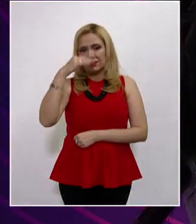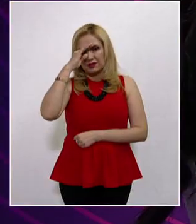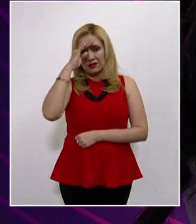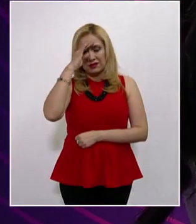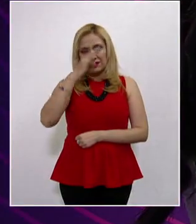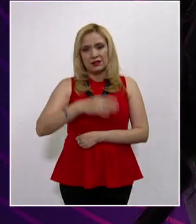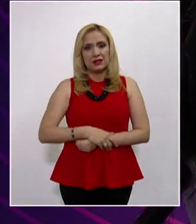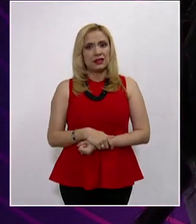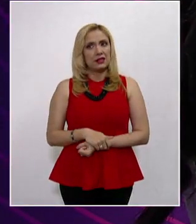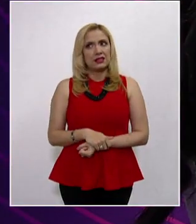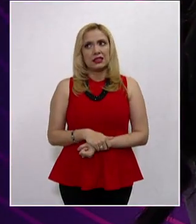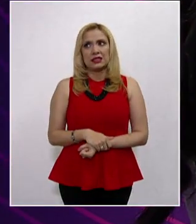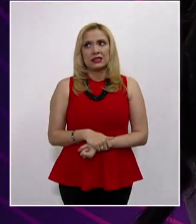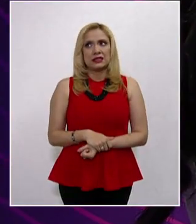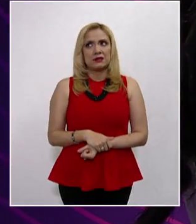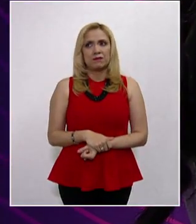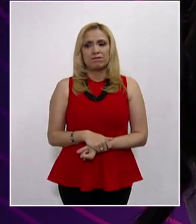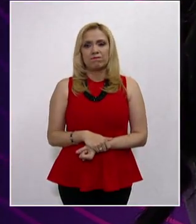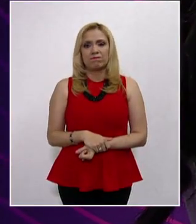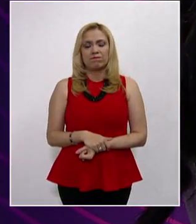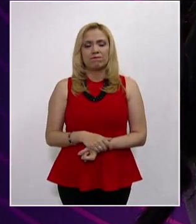poco